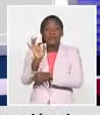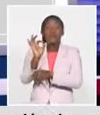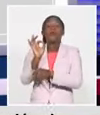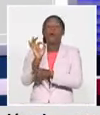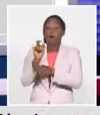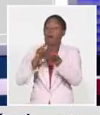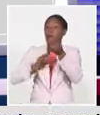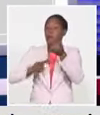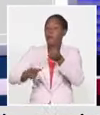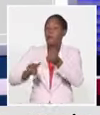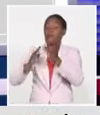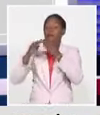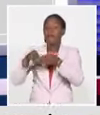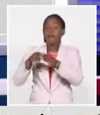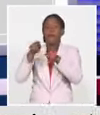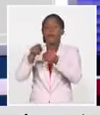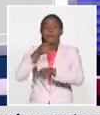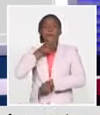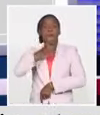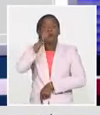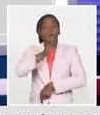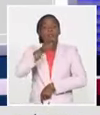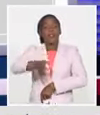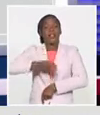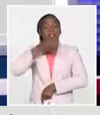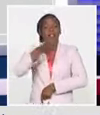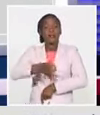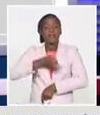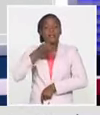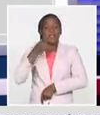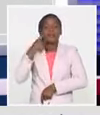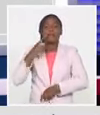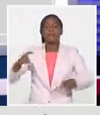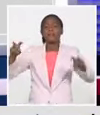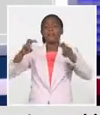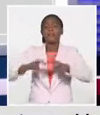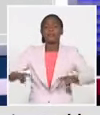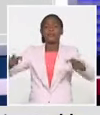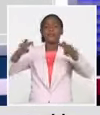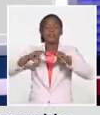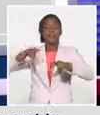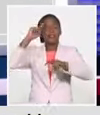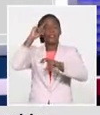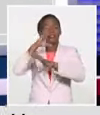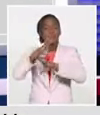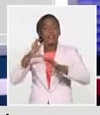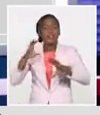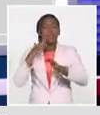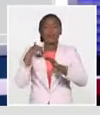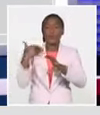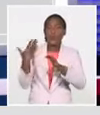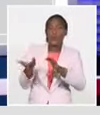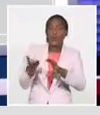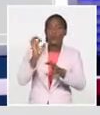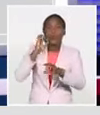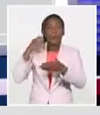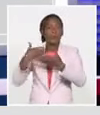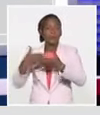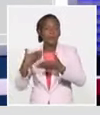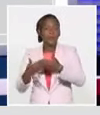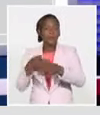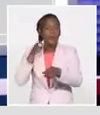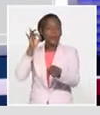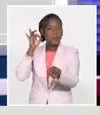periodista, a propósito de este hito de la ciencia cubana, de hoy comenzar la intervención fase 3 de los